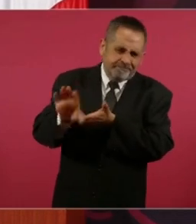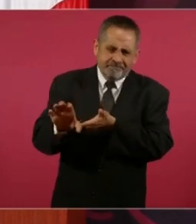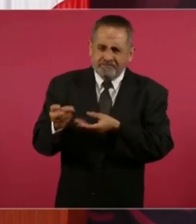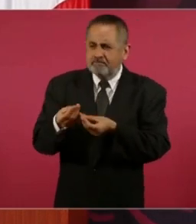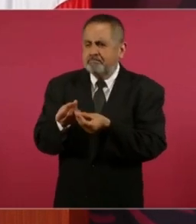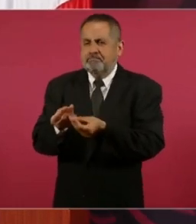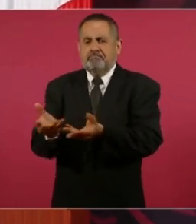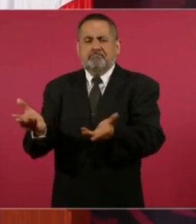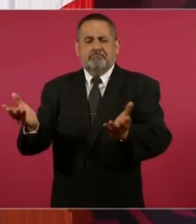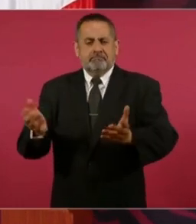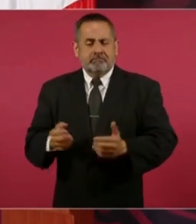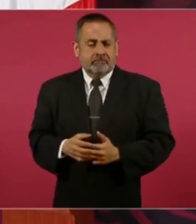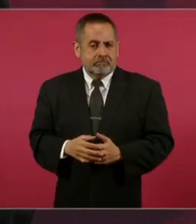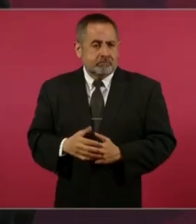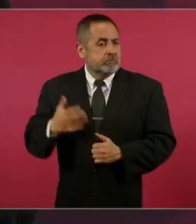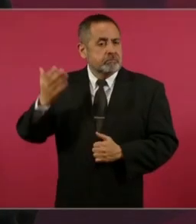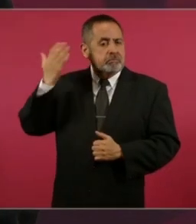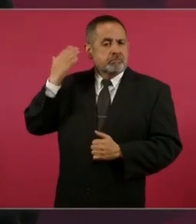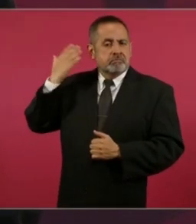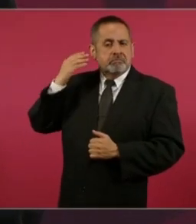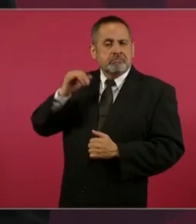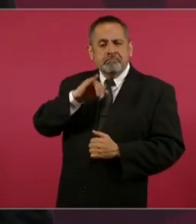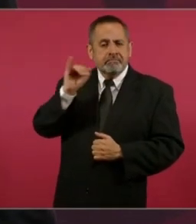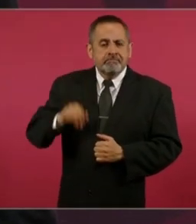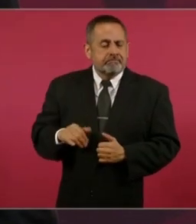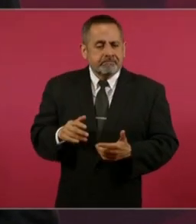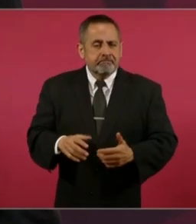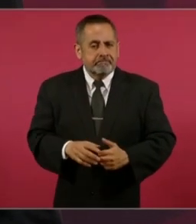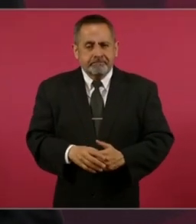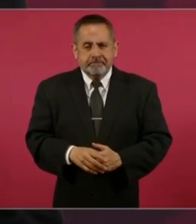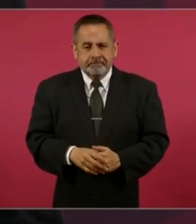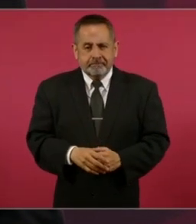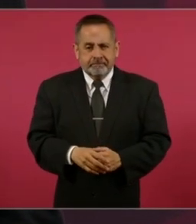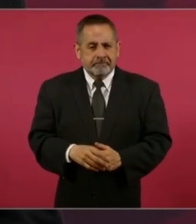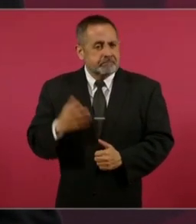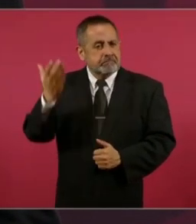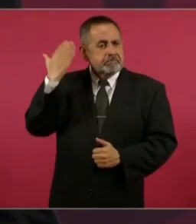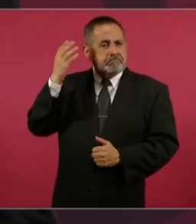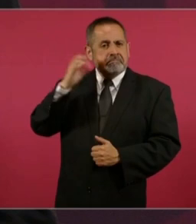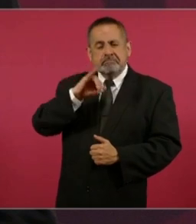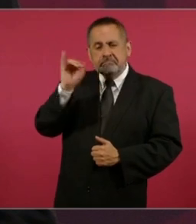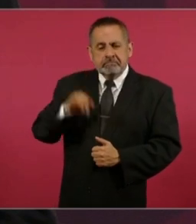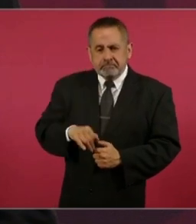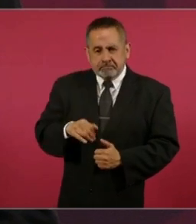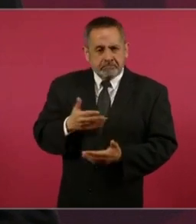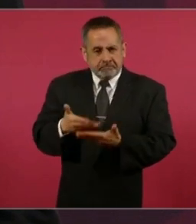pesos eso nunca había